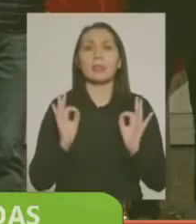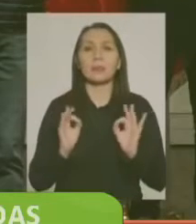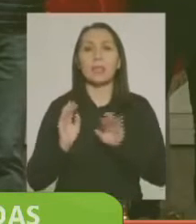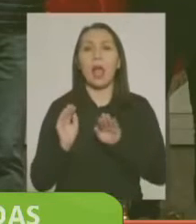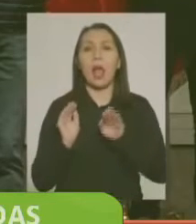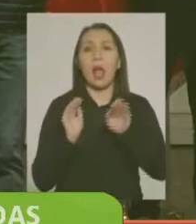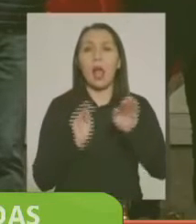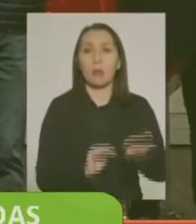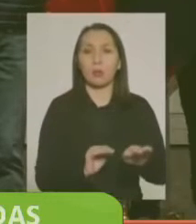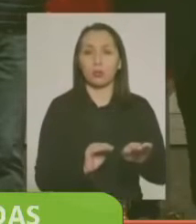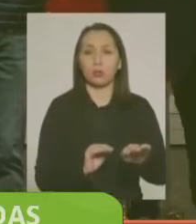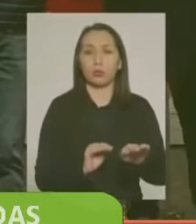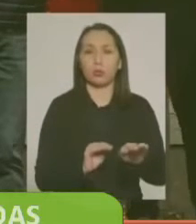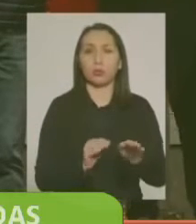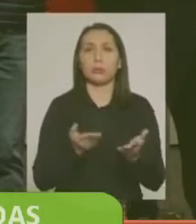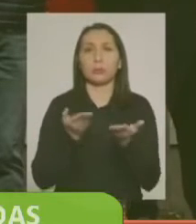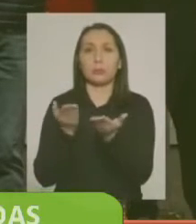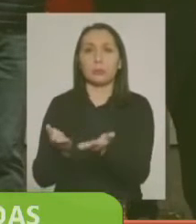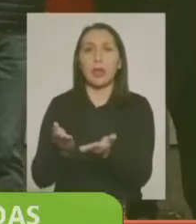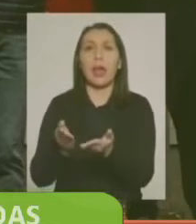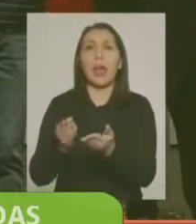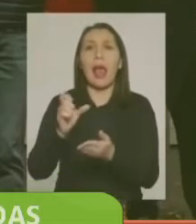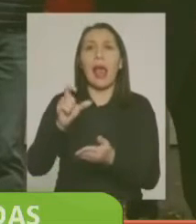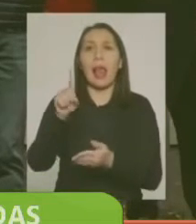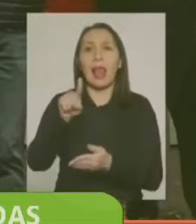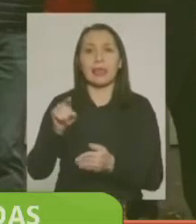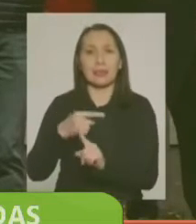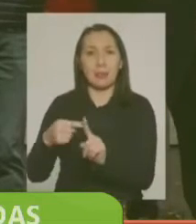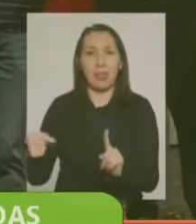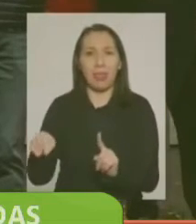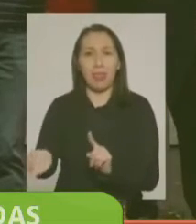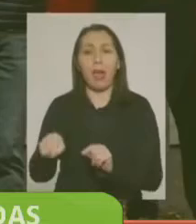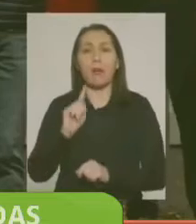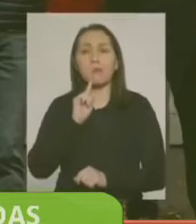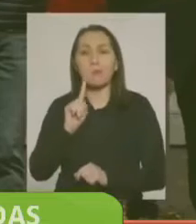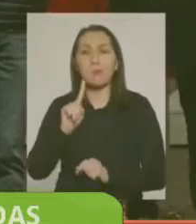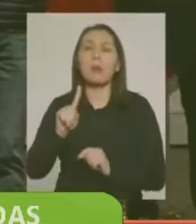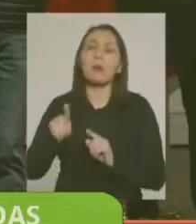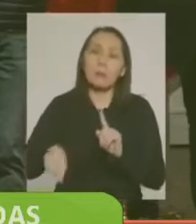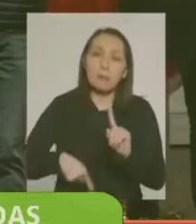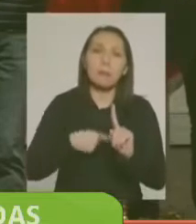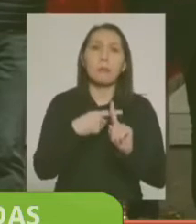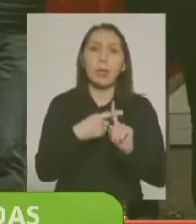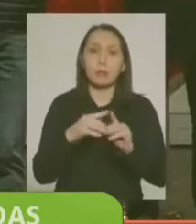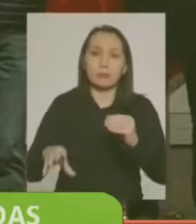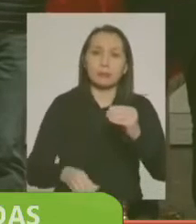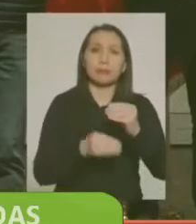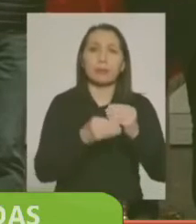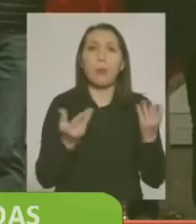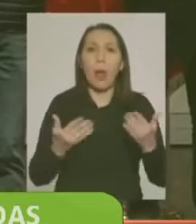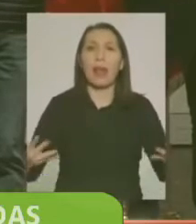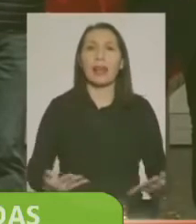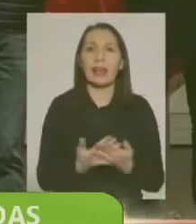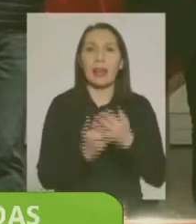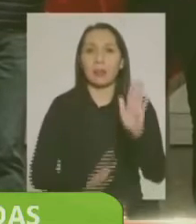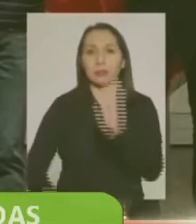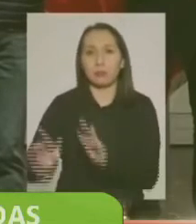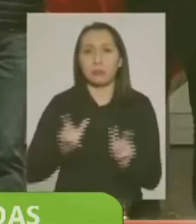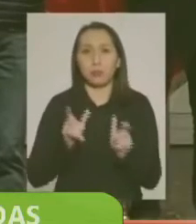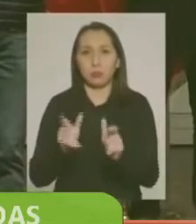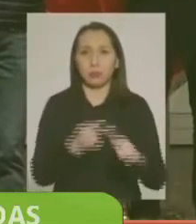bajos. O sea, el primer año, que sería el 2022, la persona va a tener que devolver un 20% del préstamo. El segundo